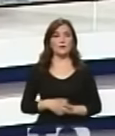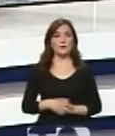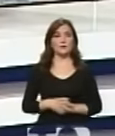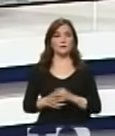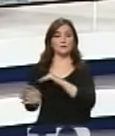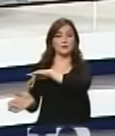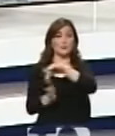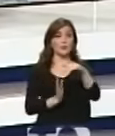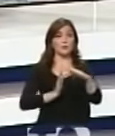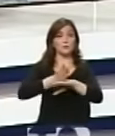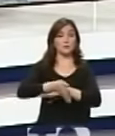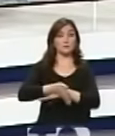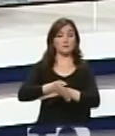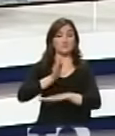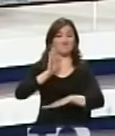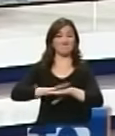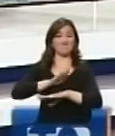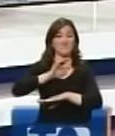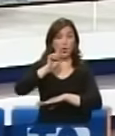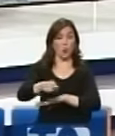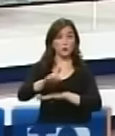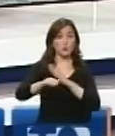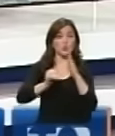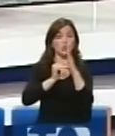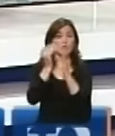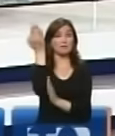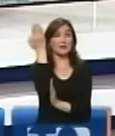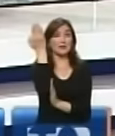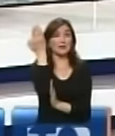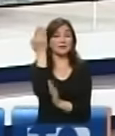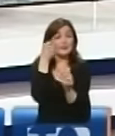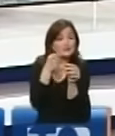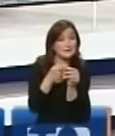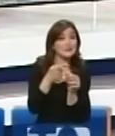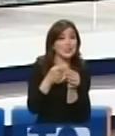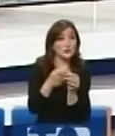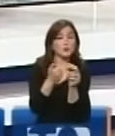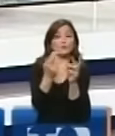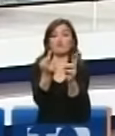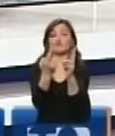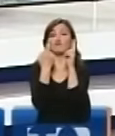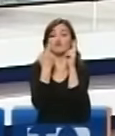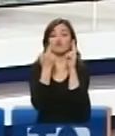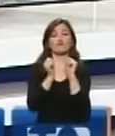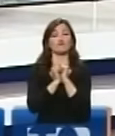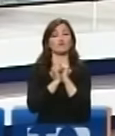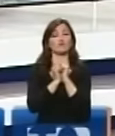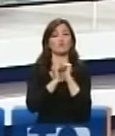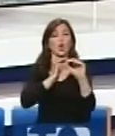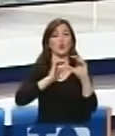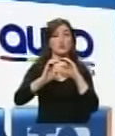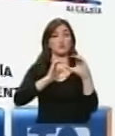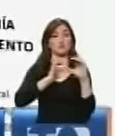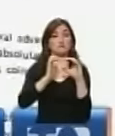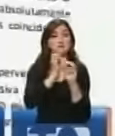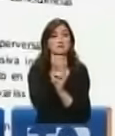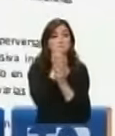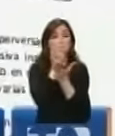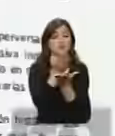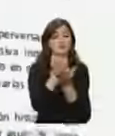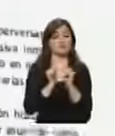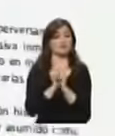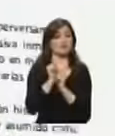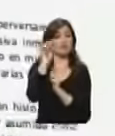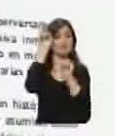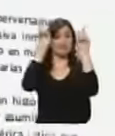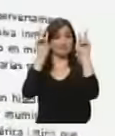Tras las acusaciones del asambleísta Carrión, el alcalde Mauricio Rodas respondió mediante un comunicado. Dijo que solo